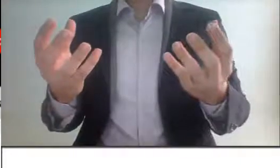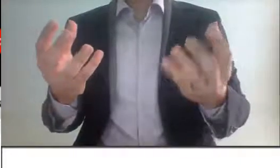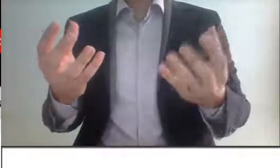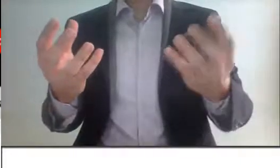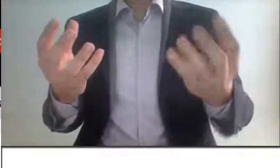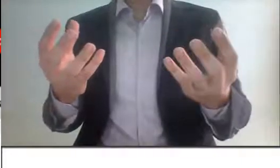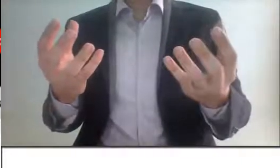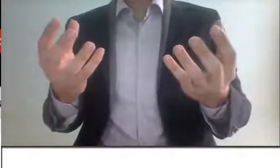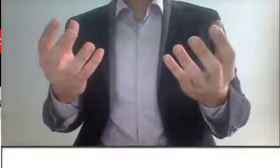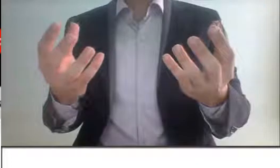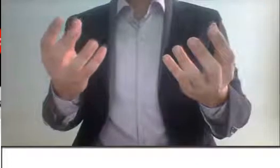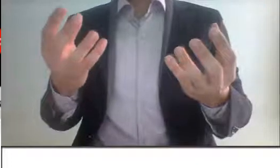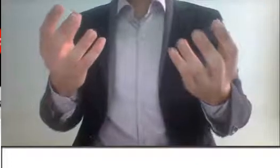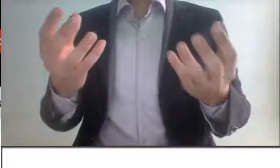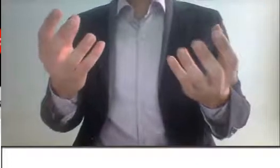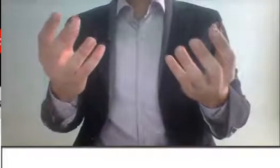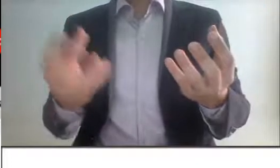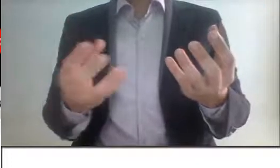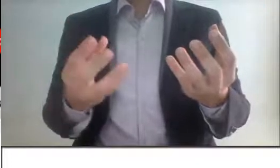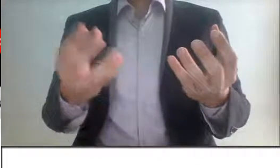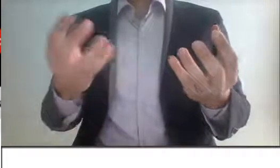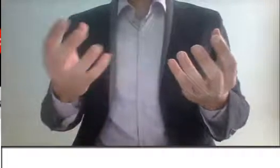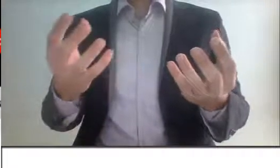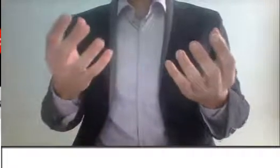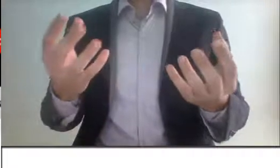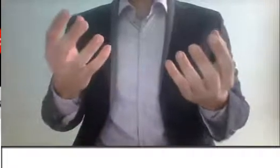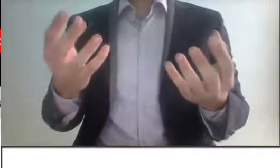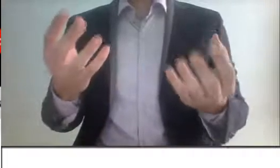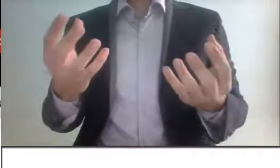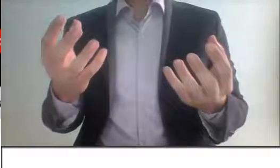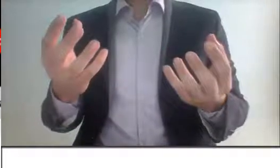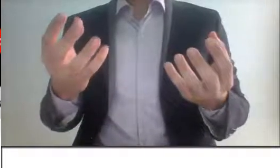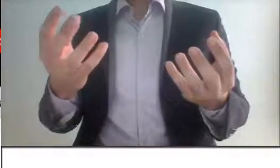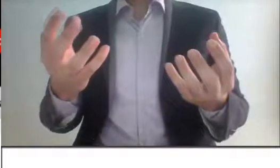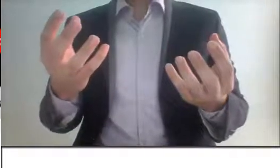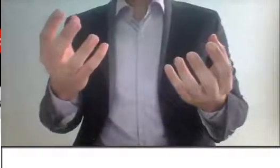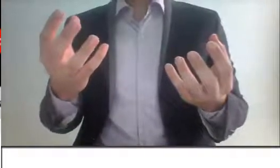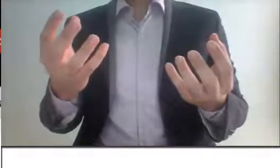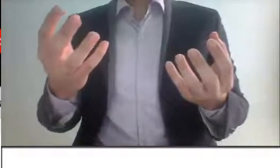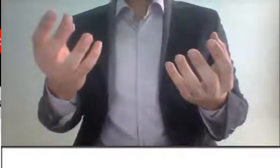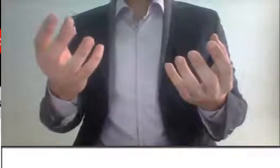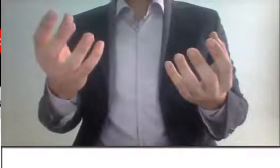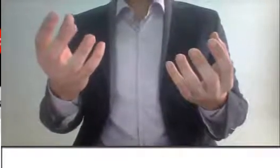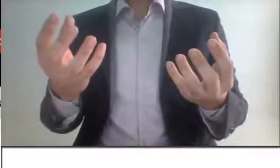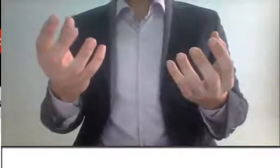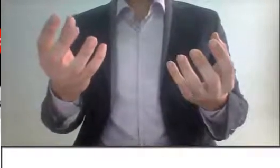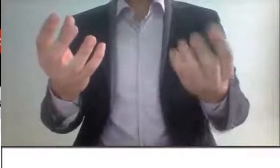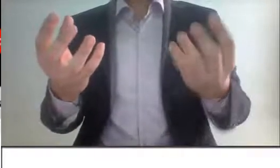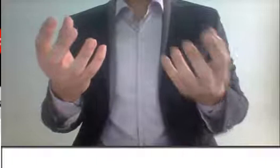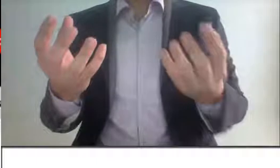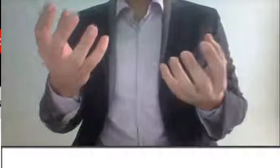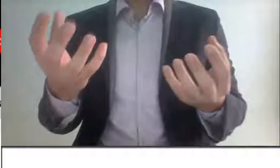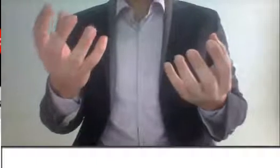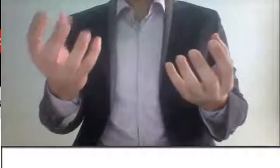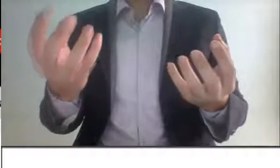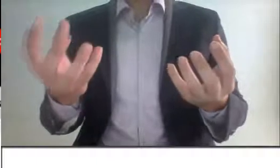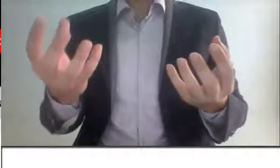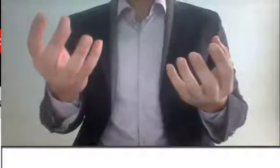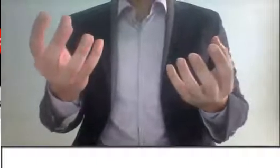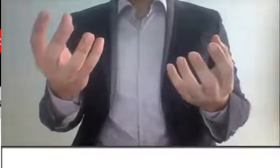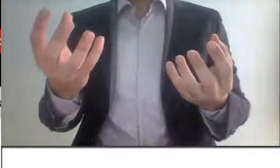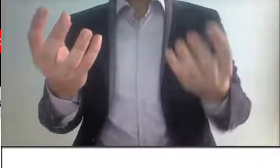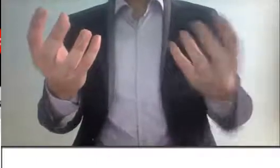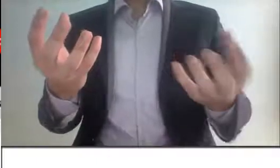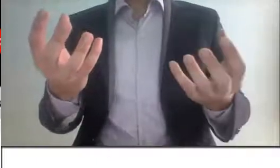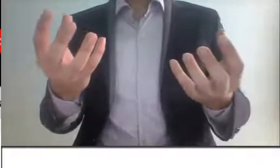a la gente, porque después de que pedían deuda se terminaban robando ese dinero, y posteriormente volvían a hacer exactamente lo mismo. Recordemos que en el periodo de